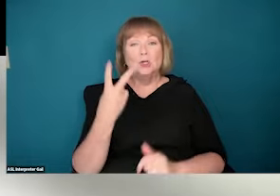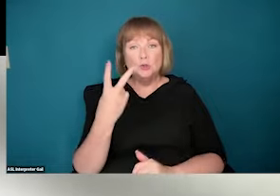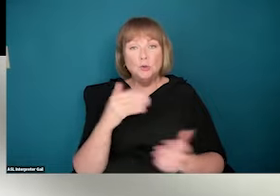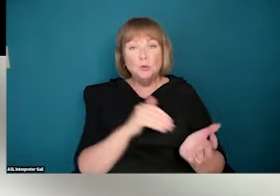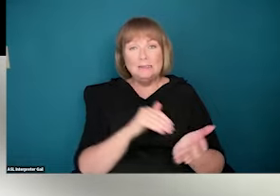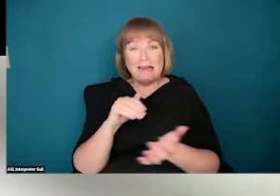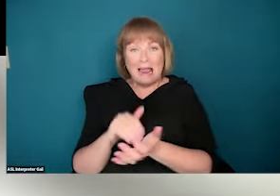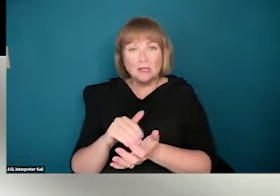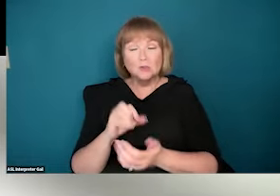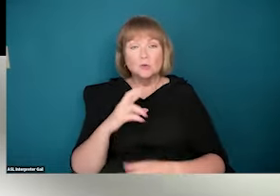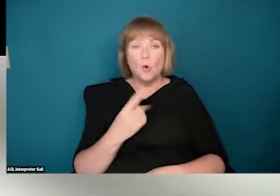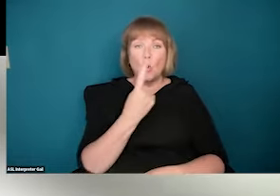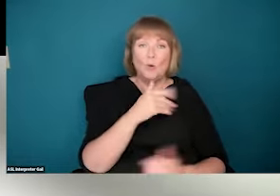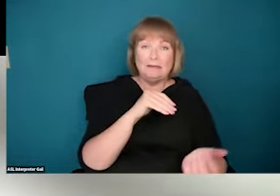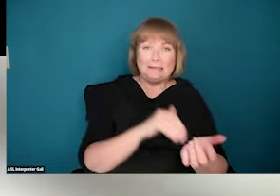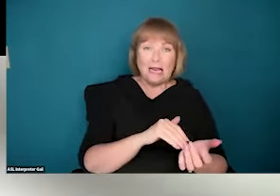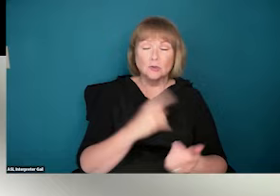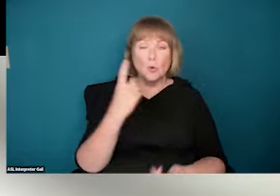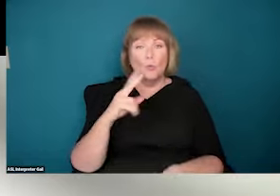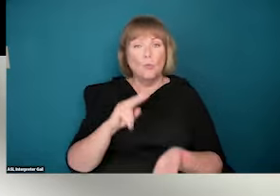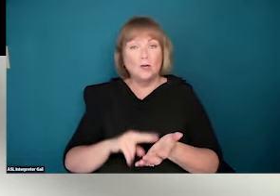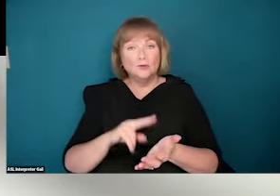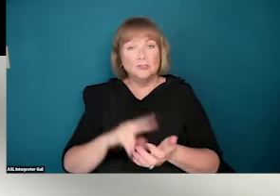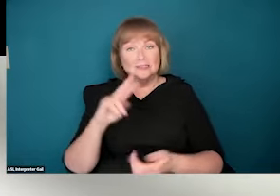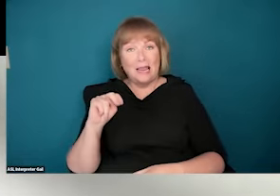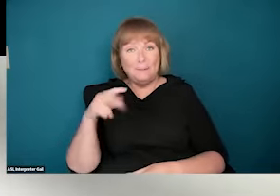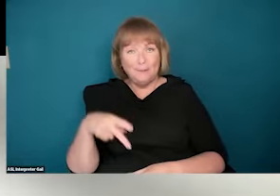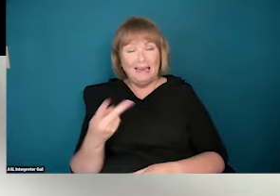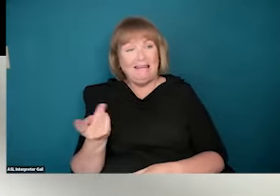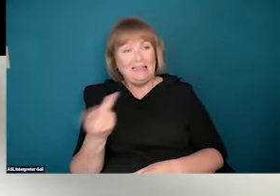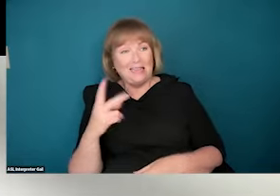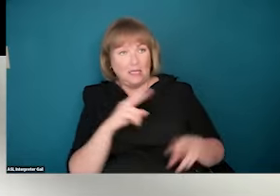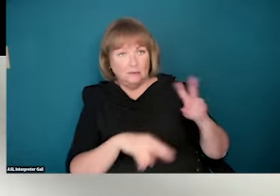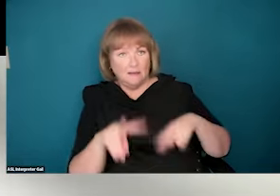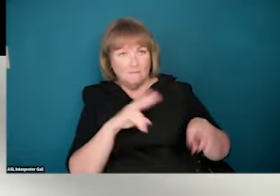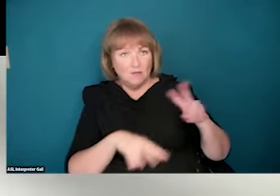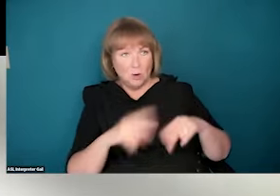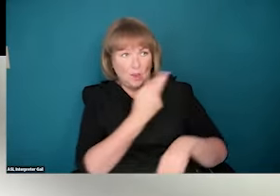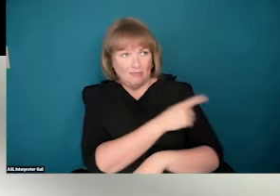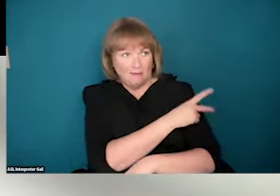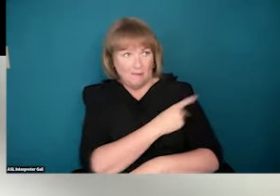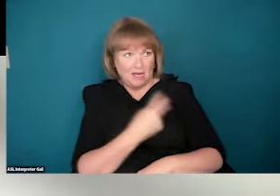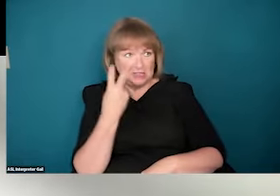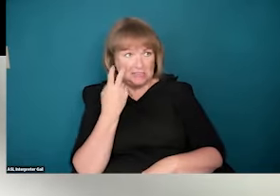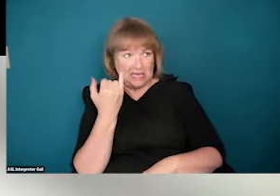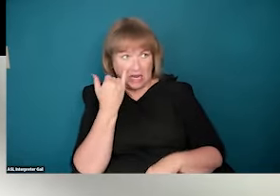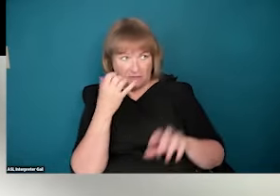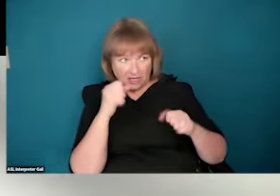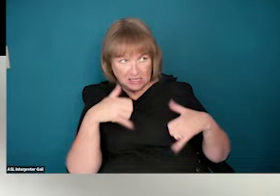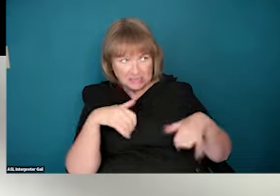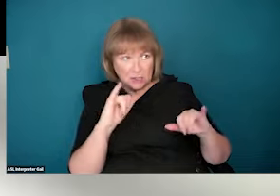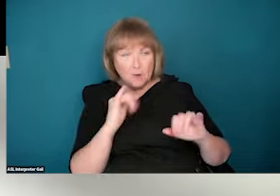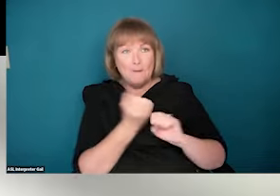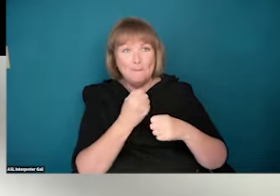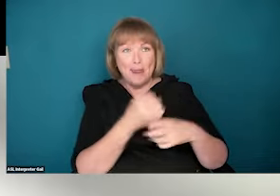dos doctores o un doctor o otro practicante avanzado deben evaluar el paciente para que ellos